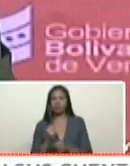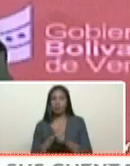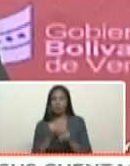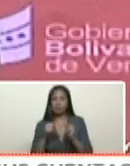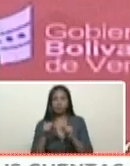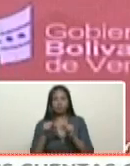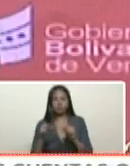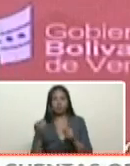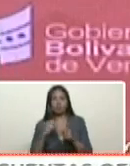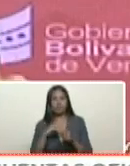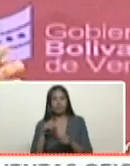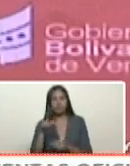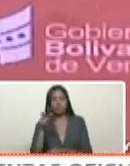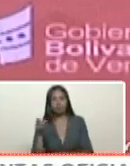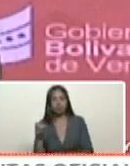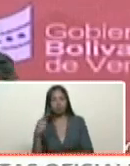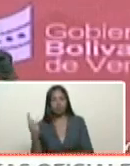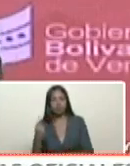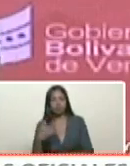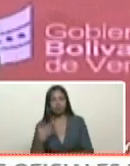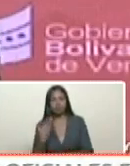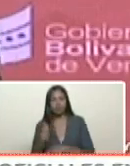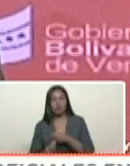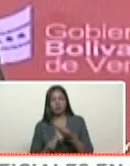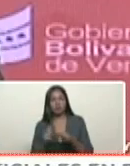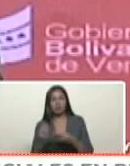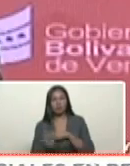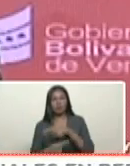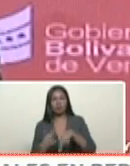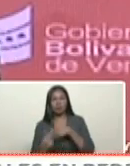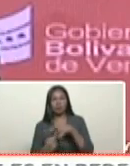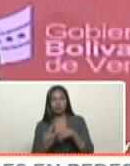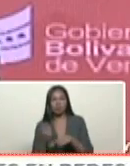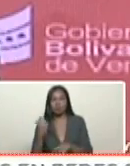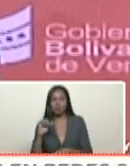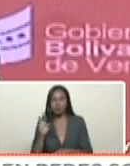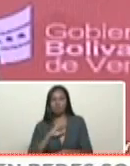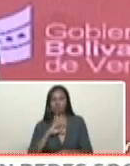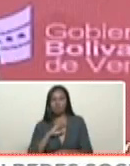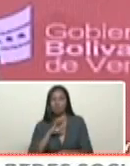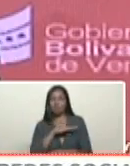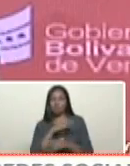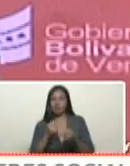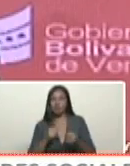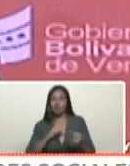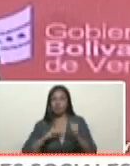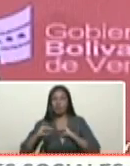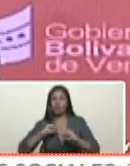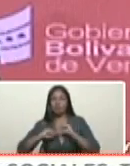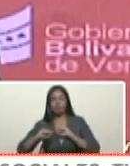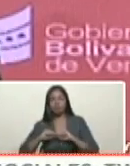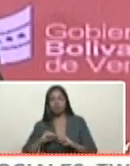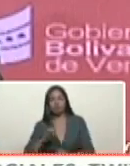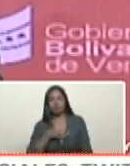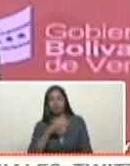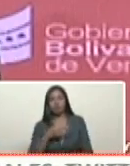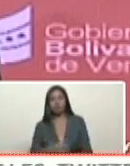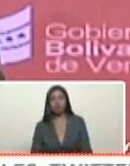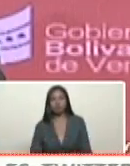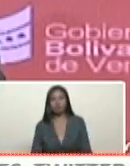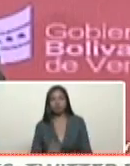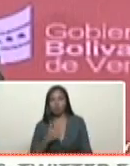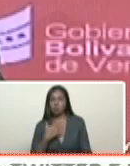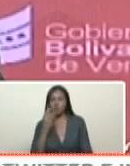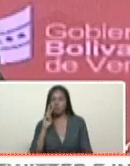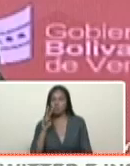permanente. Esto solo se puede hacer en revolución. Tener un poderoso movimiento social. Yo quiero,